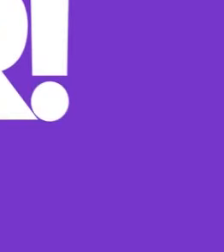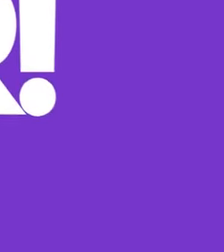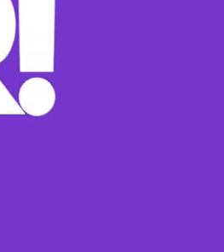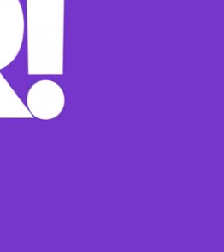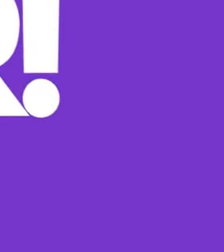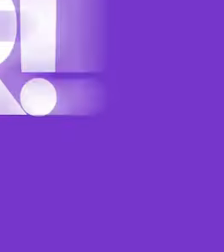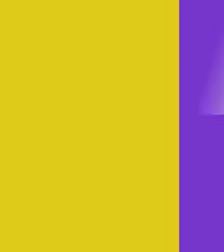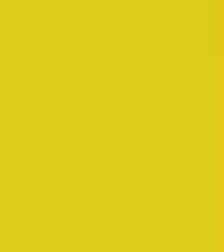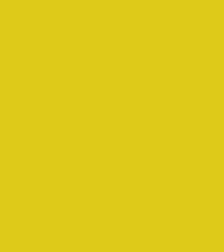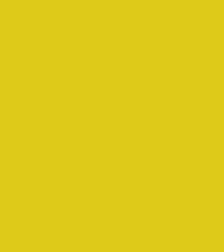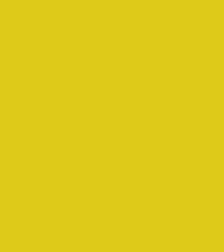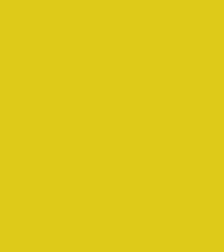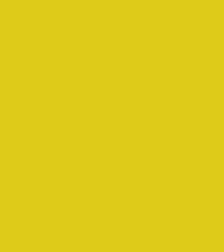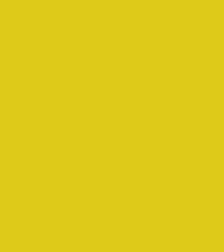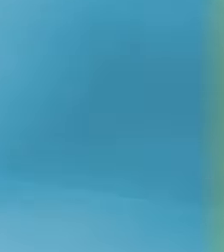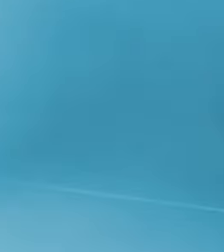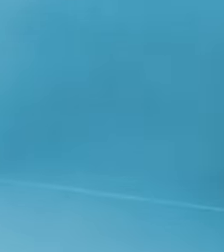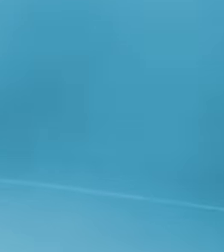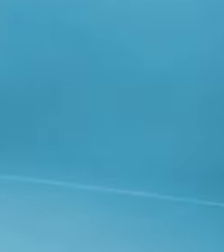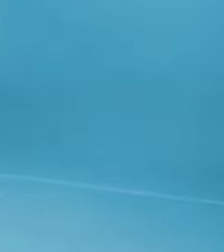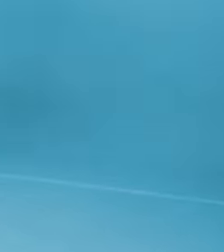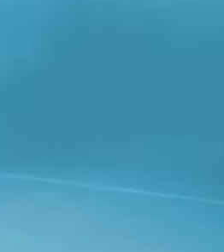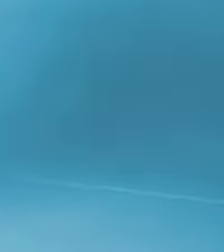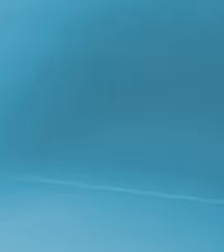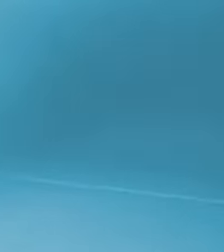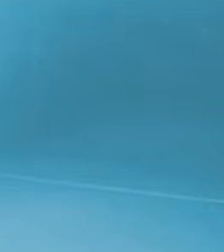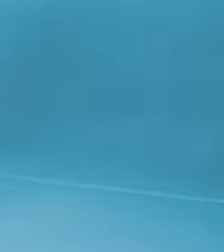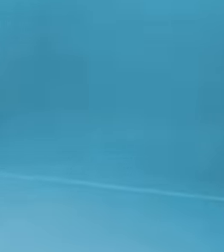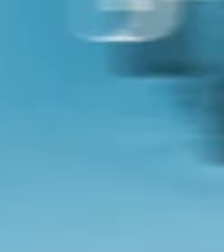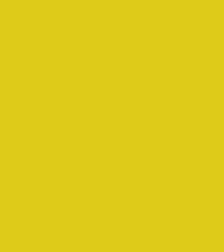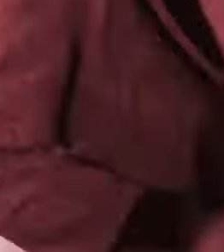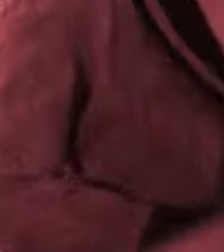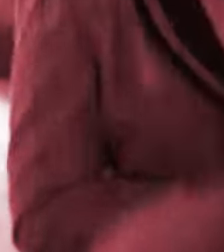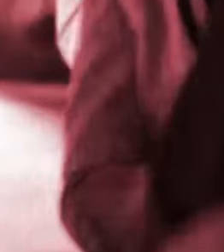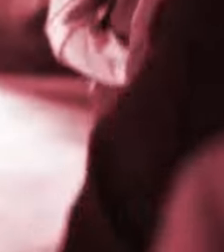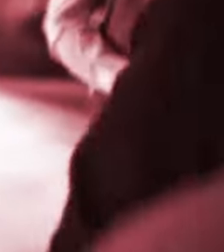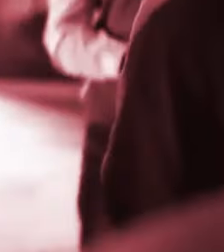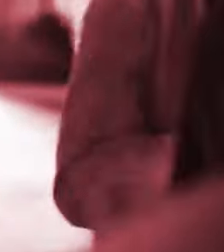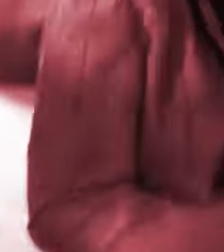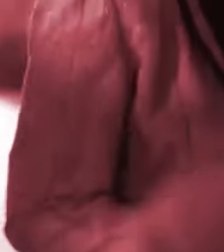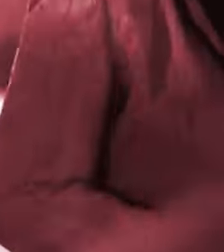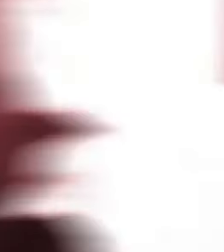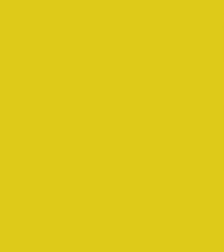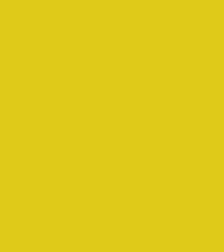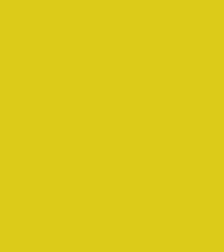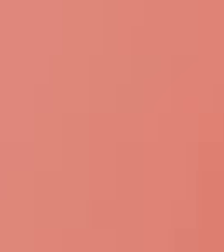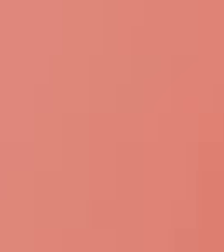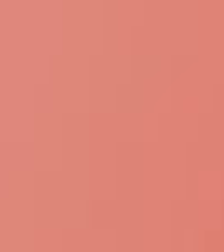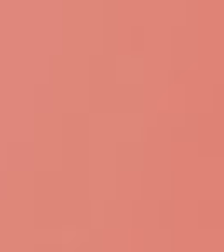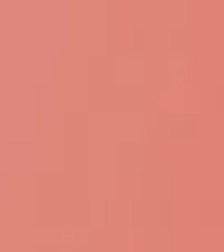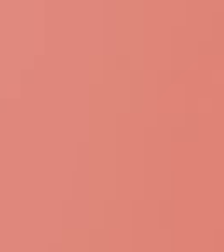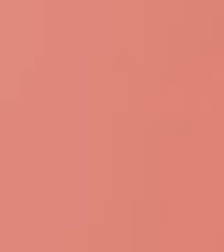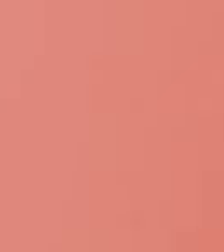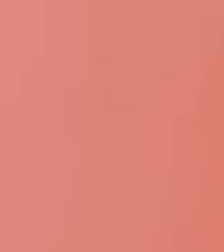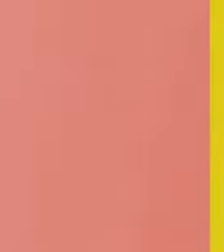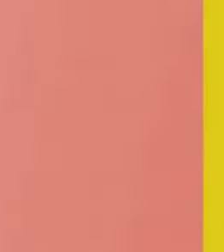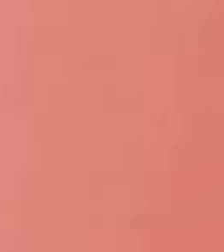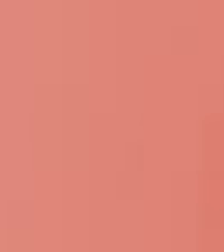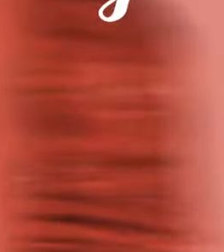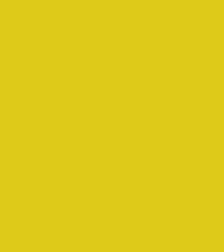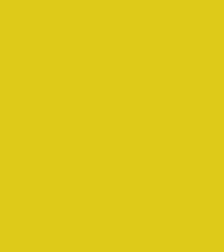en la Escuela de Arte Las Tablas. Baila con nosotros salsa, vallenato, merengue y dile adiós al pánico escénico. Llama